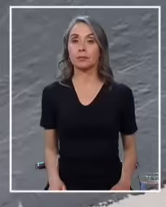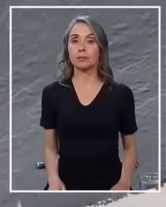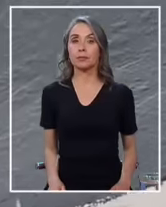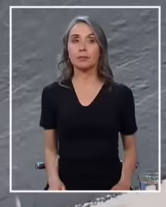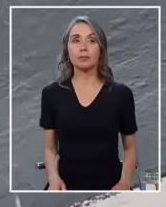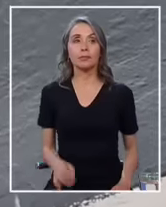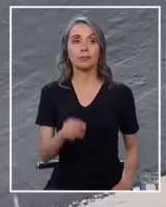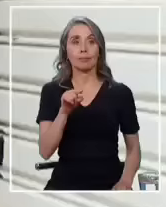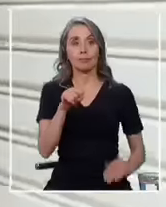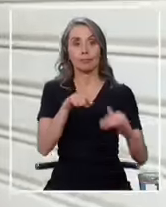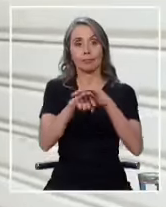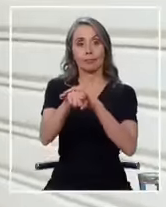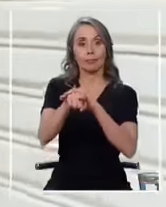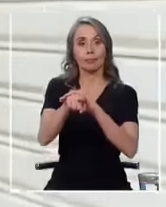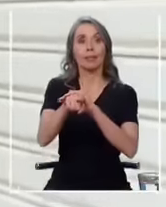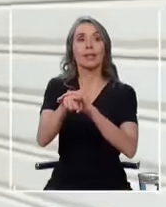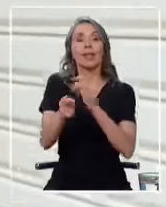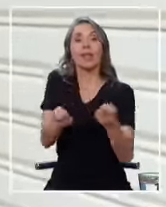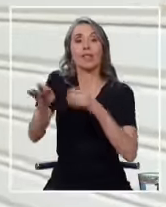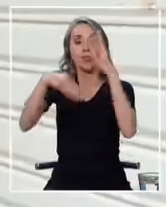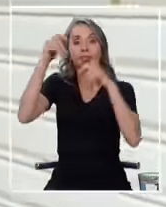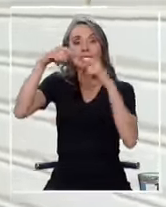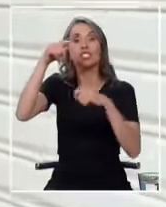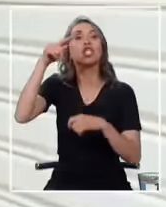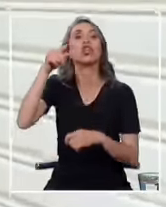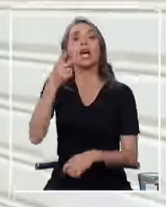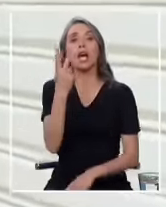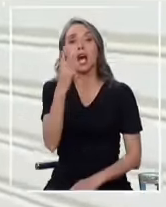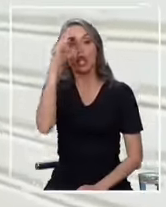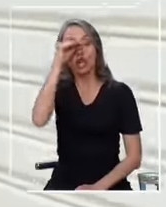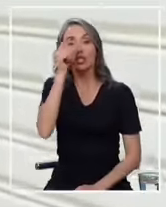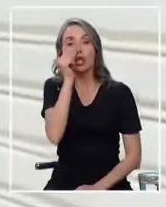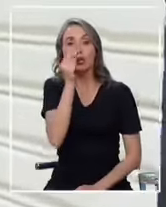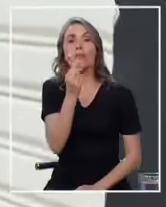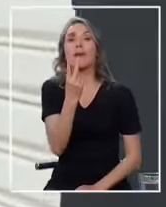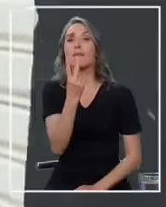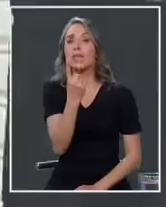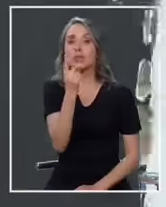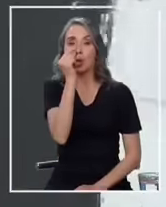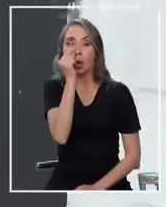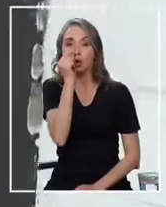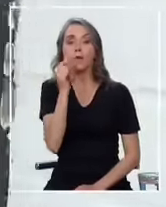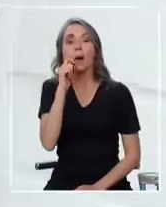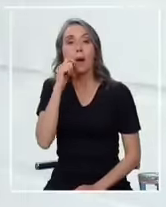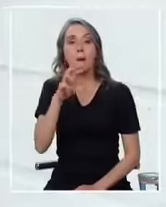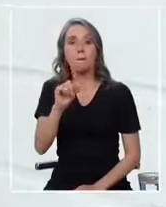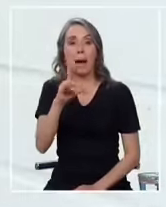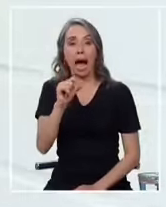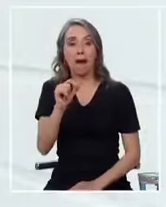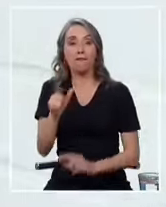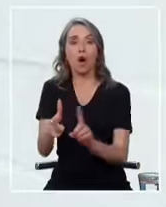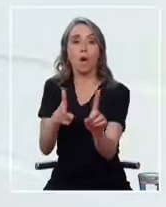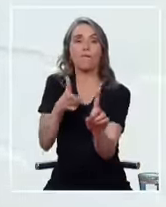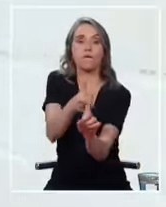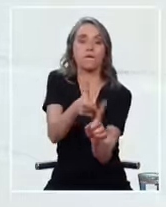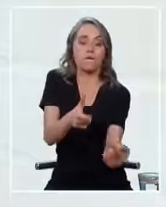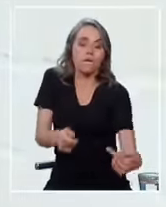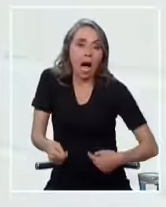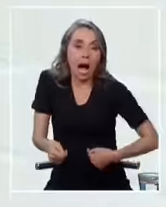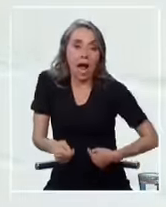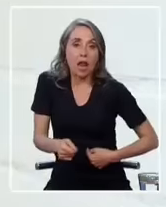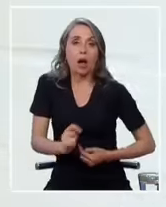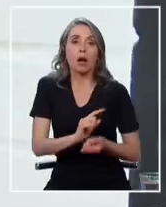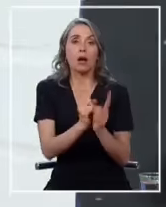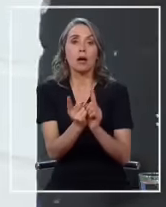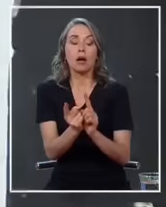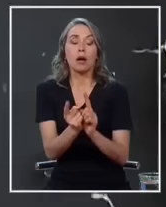Al interior de este lugar, la noche del 25 de octubre de 2021, Cristian Aguirre Ramírez, el Pablo, fue baleado. Un hecho que desataría